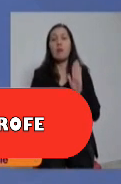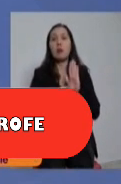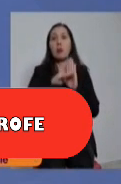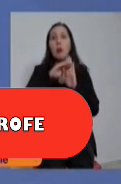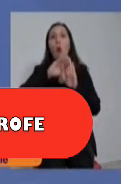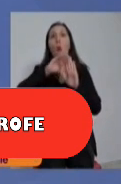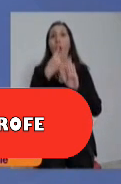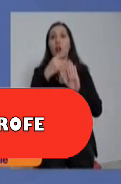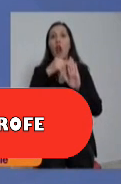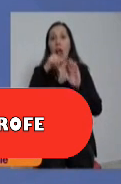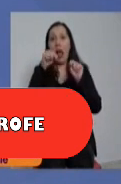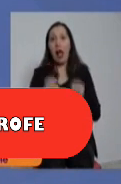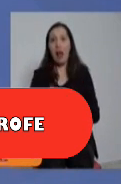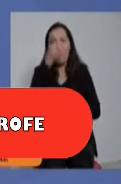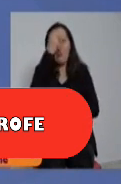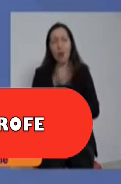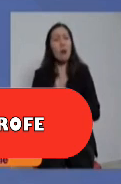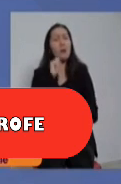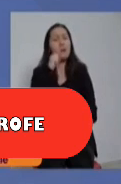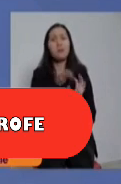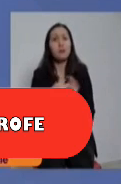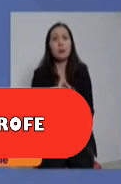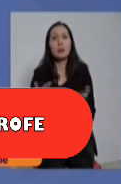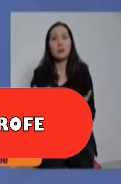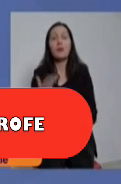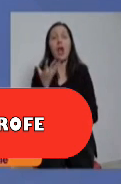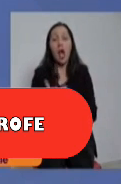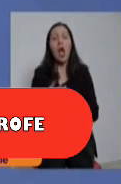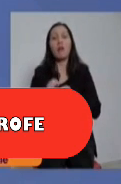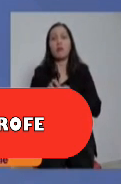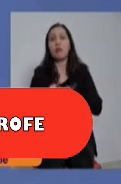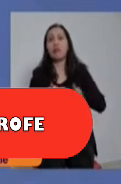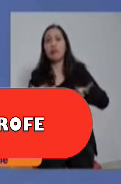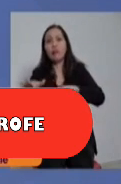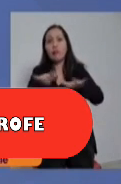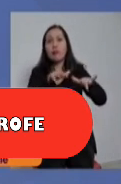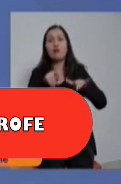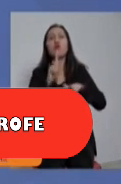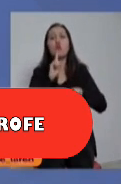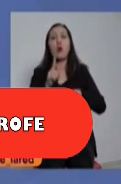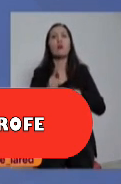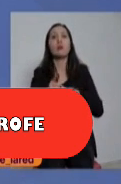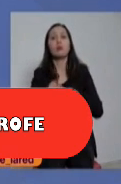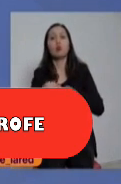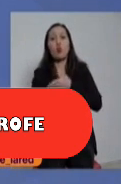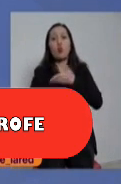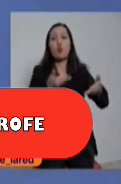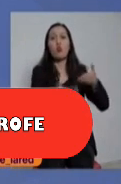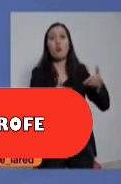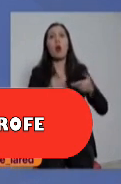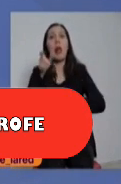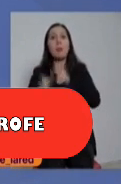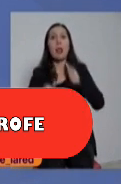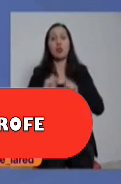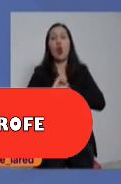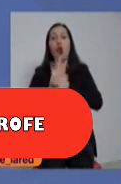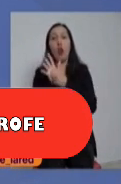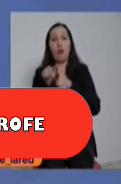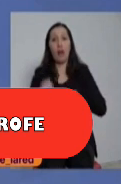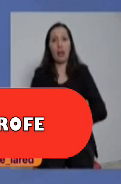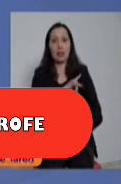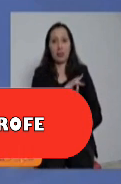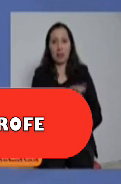4 de esta enfermedad. Esto significa que ya tenemos circulación viral y dispersión comunitaria del coronavirus en